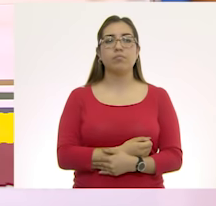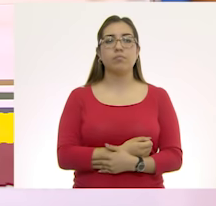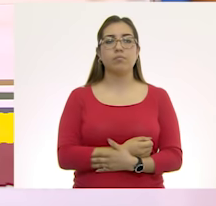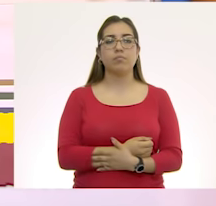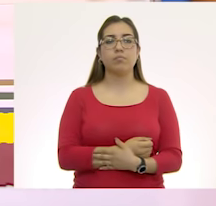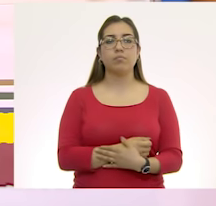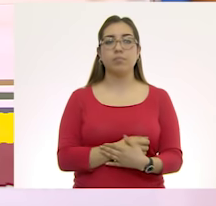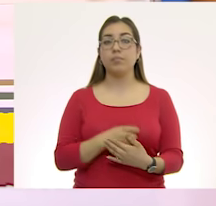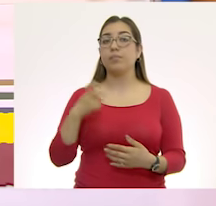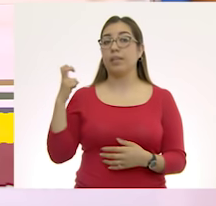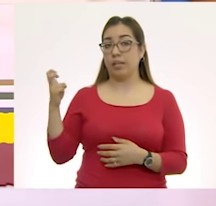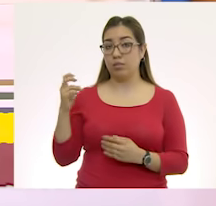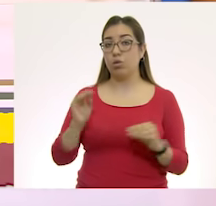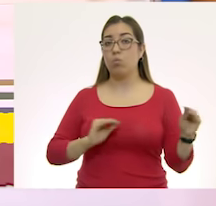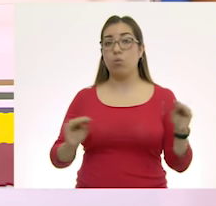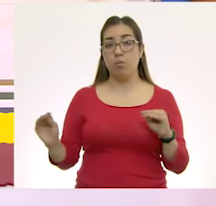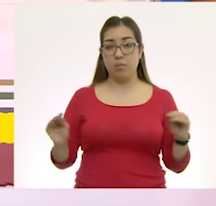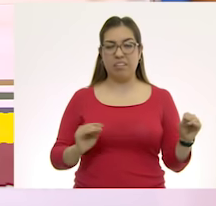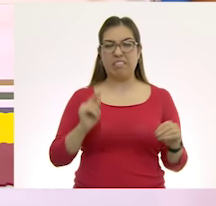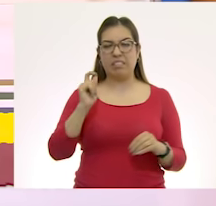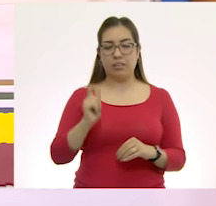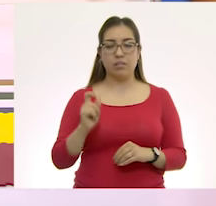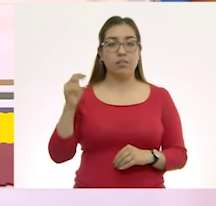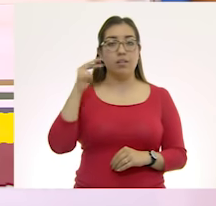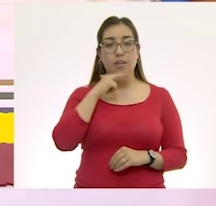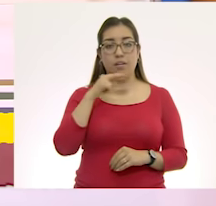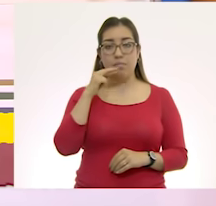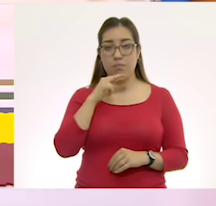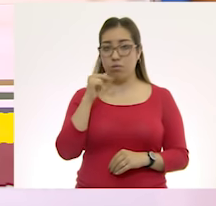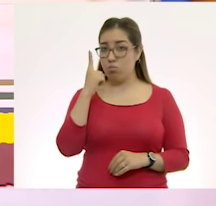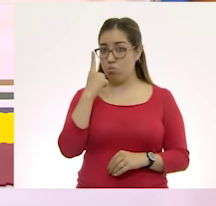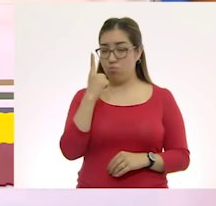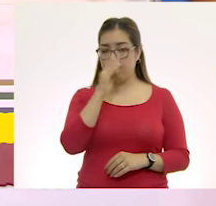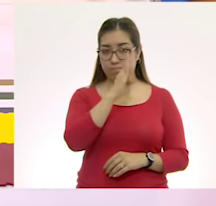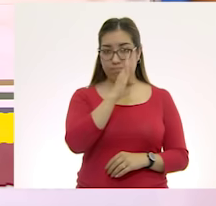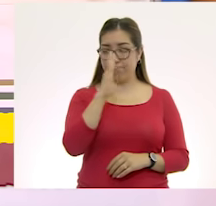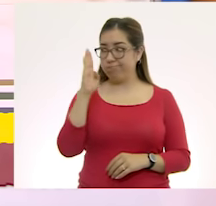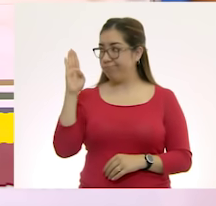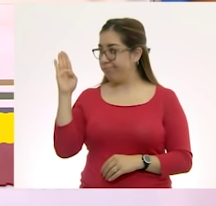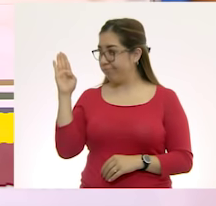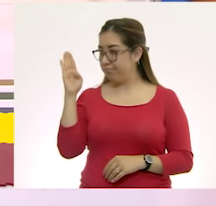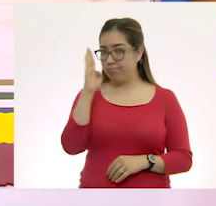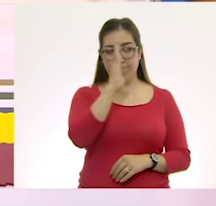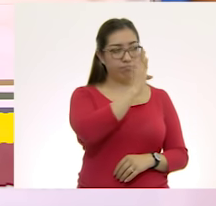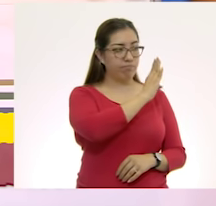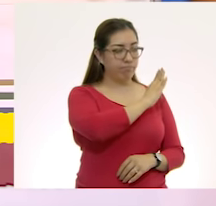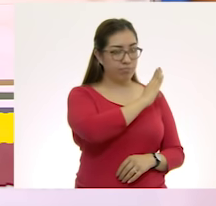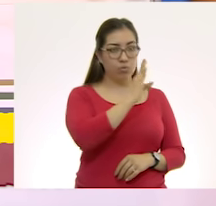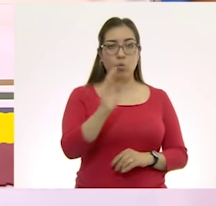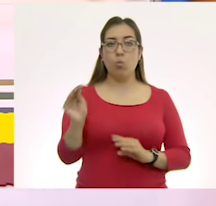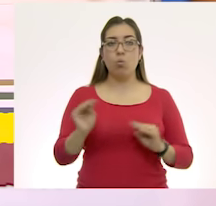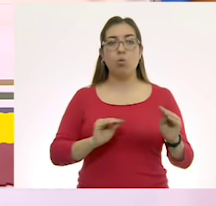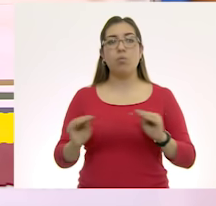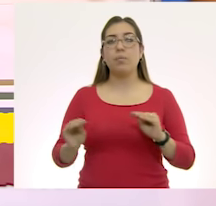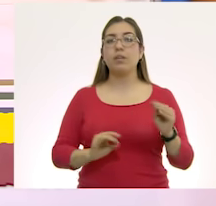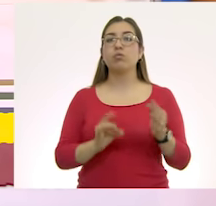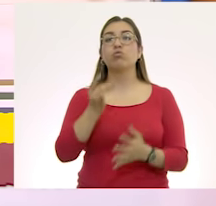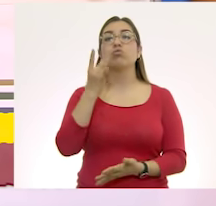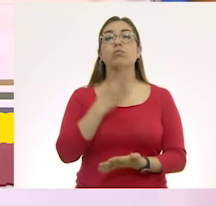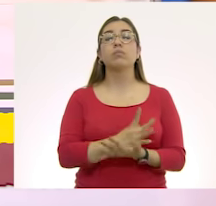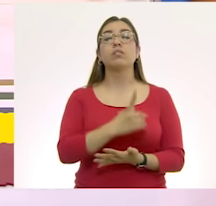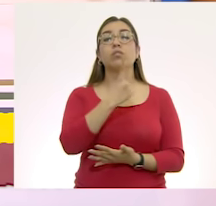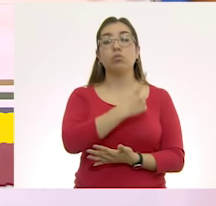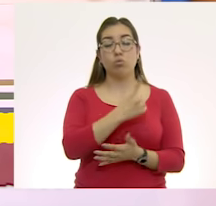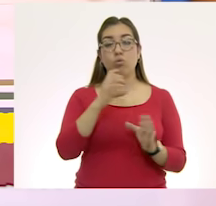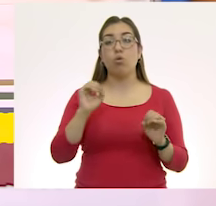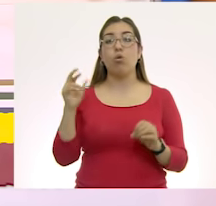1, 2, 3, 4, 5, 6, 7, 8. Esos son movimientos rápidos. ¿Hacia un mismo lado, maestro? Hacia un mismo lado, porque como es como si es yo cortito, estuviera hacia un lado y regresaba, pero es